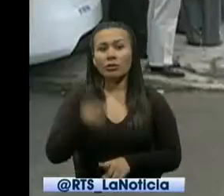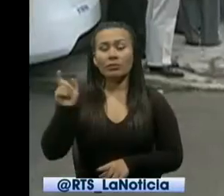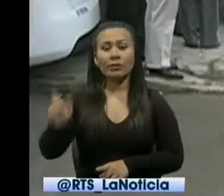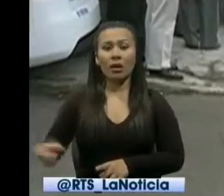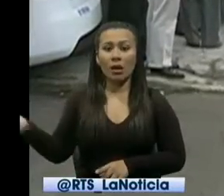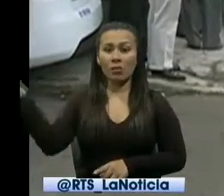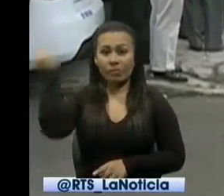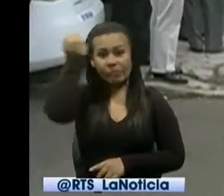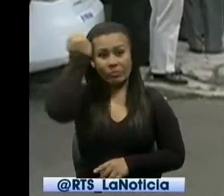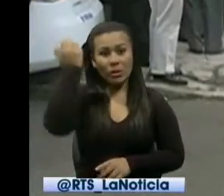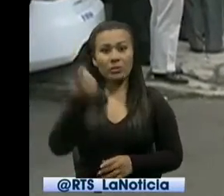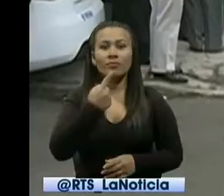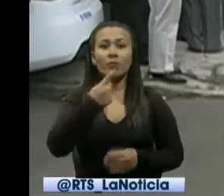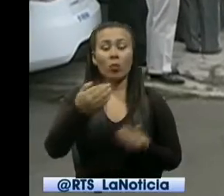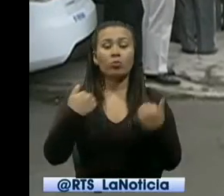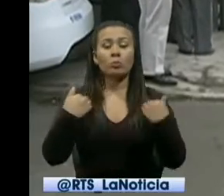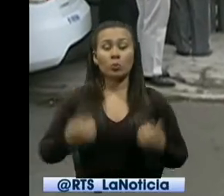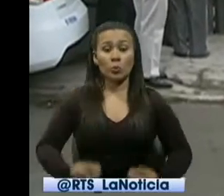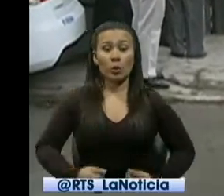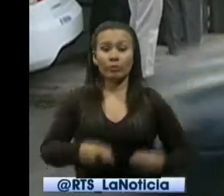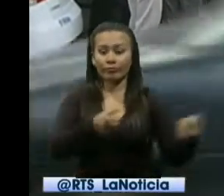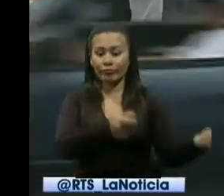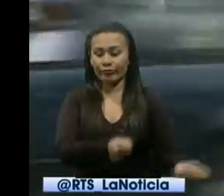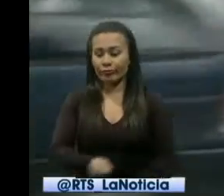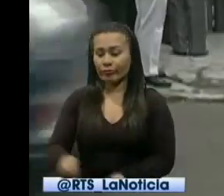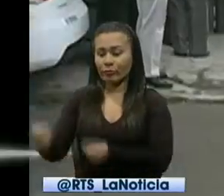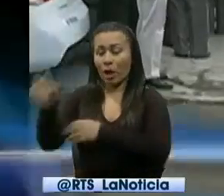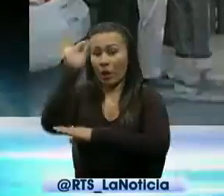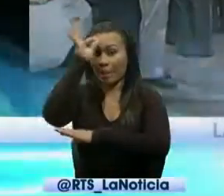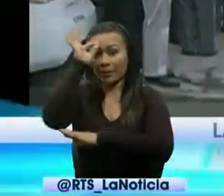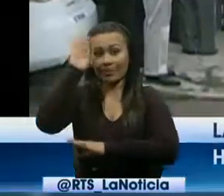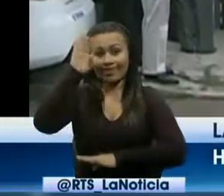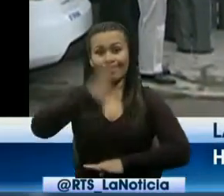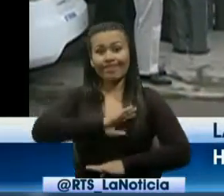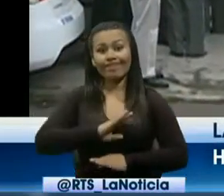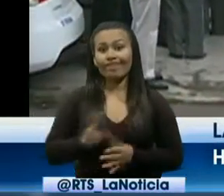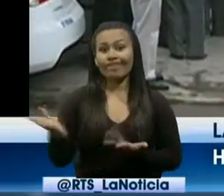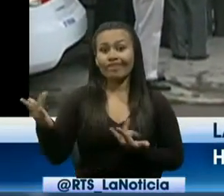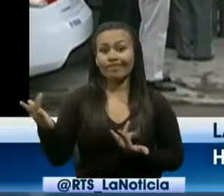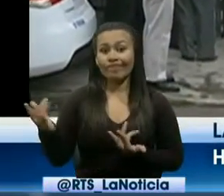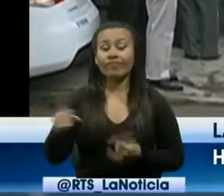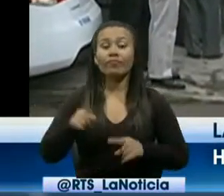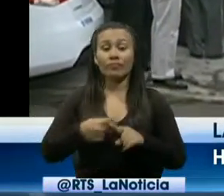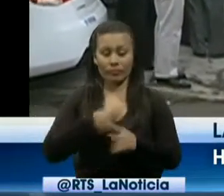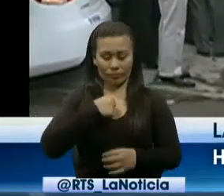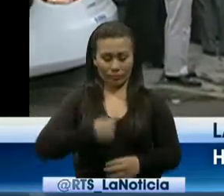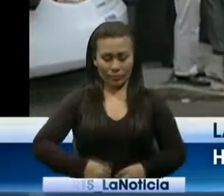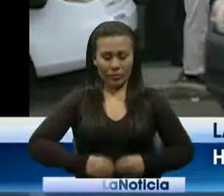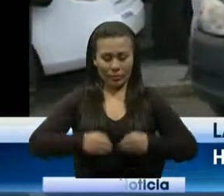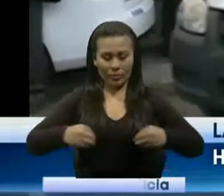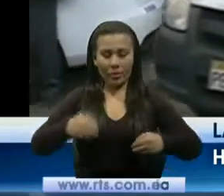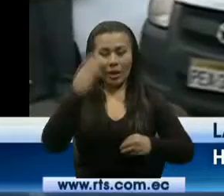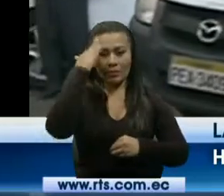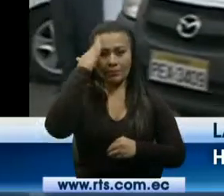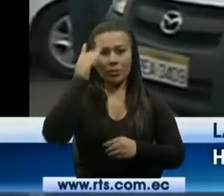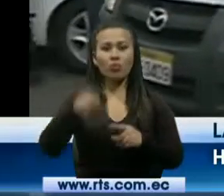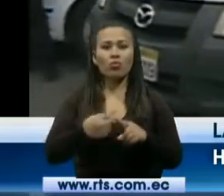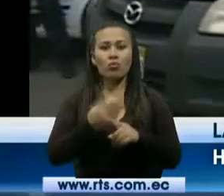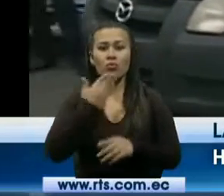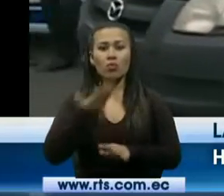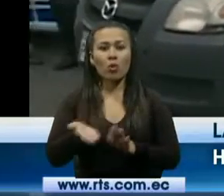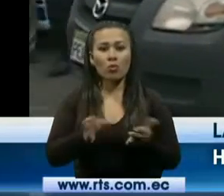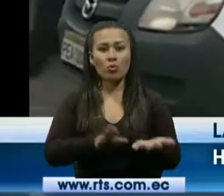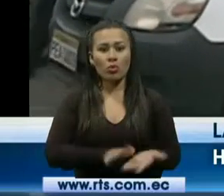familiares, los cuerpos fueron levantados por medicina legal y trasladados hasta la morgue. La autopsia determinará la causa de su